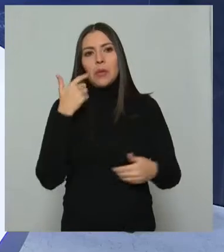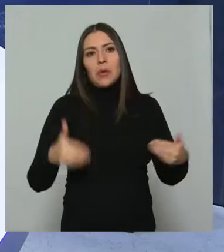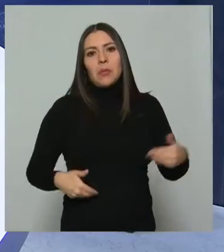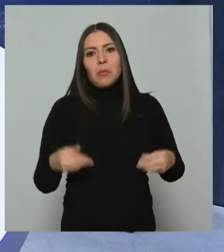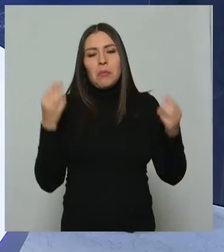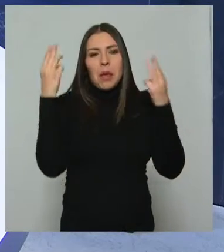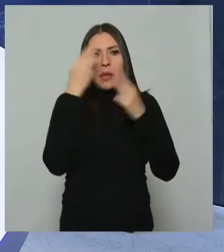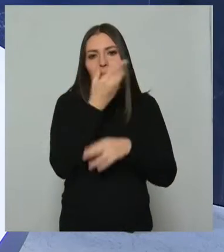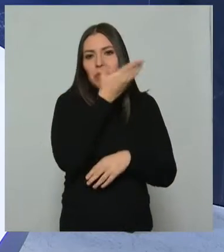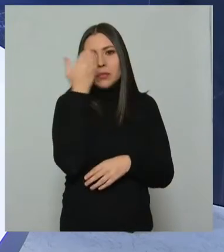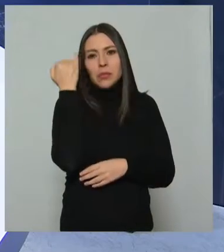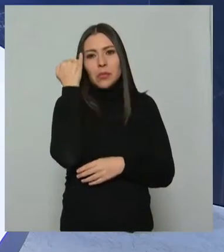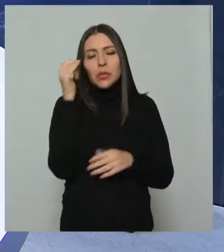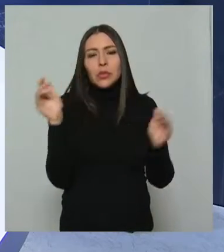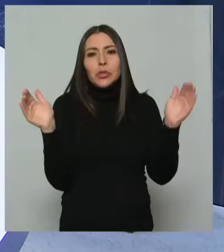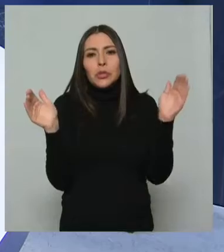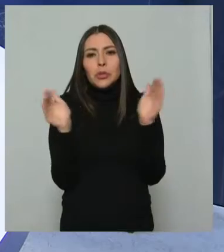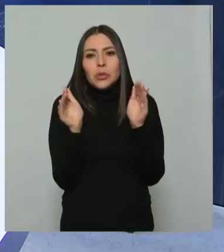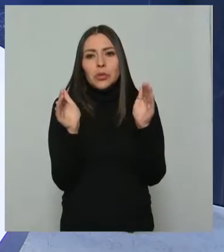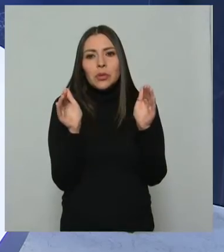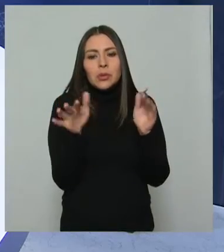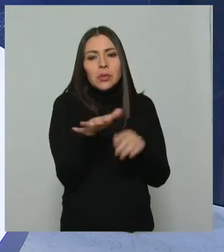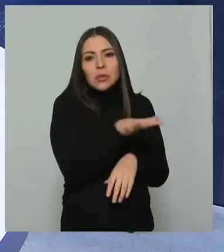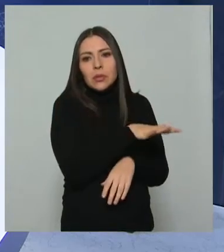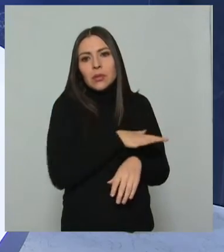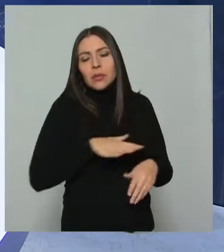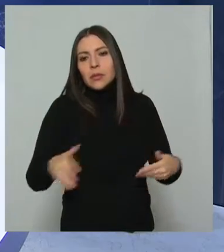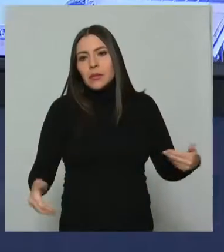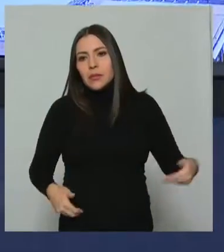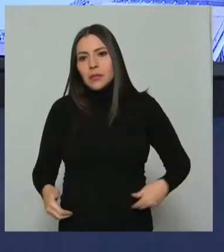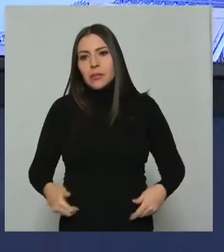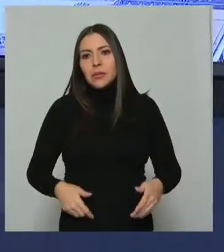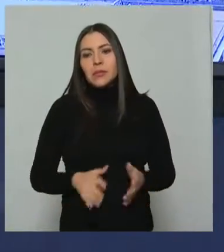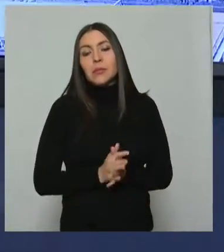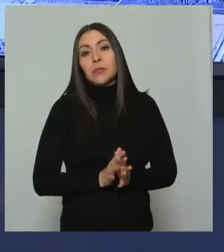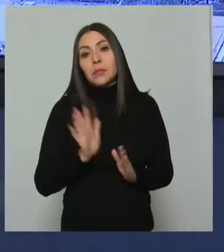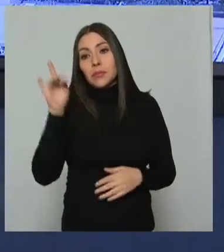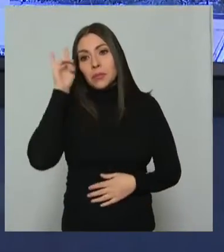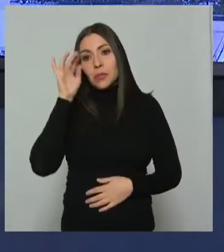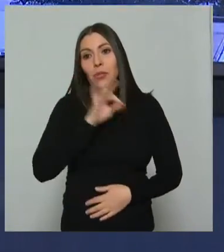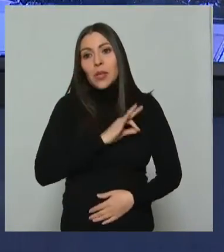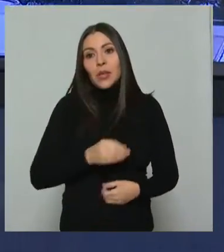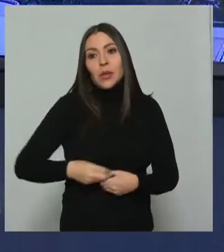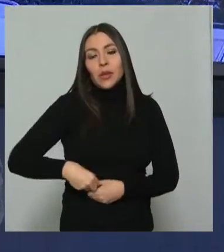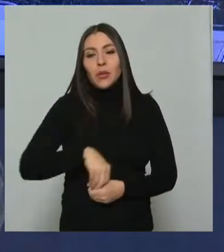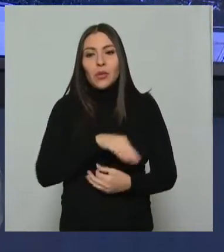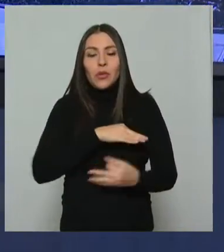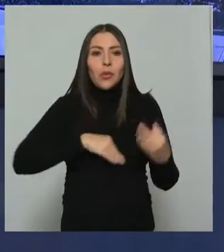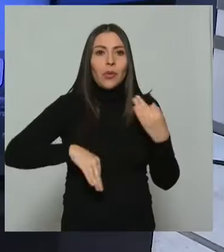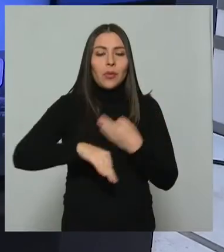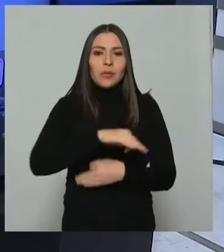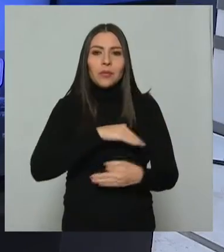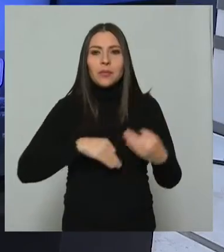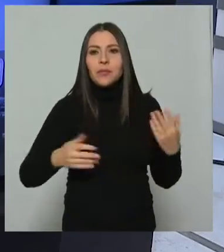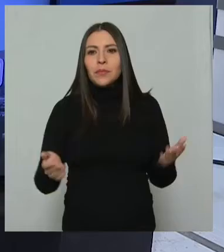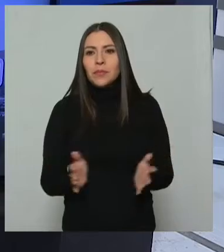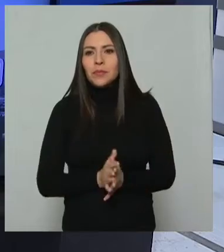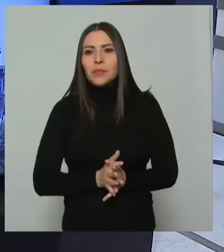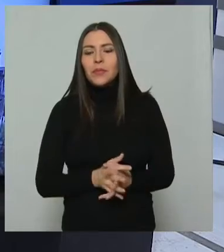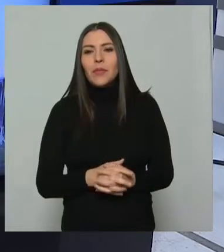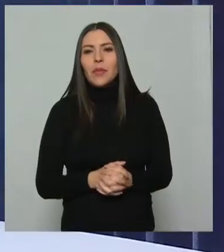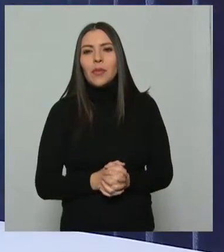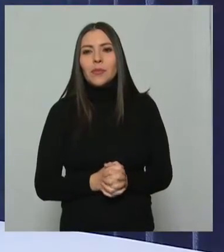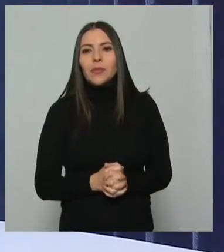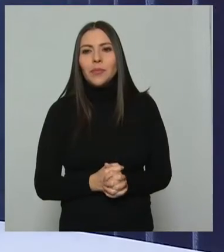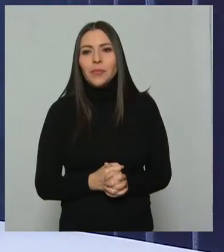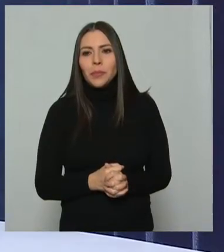imagino a todos en ese espacio tan pequeño en el infierno. Bueno, en el infierno cabemos todos, seguramente. Claro, bueno, el Entonces, infierno somos los otros, ¿te acuerdas? Así es.